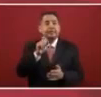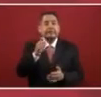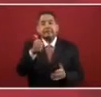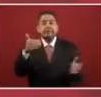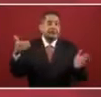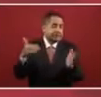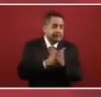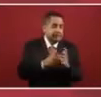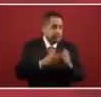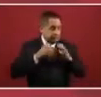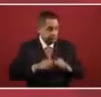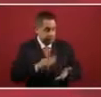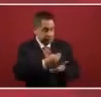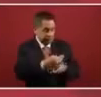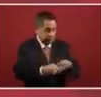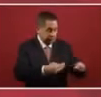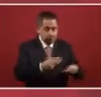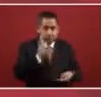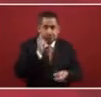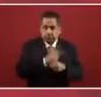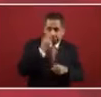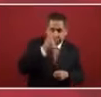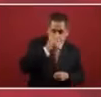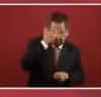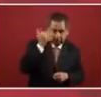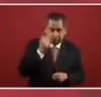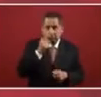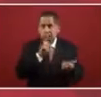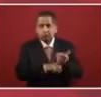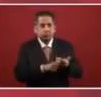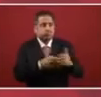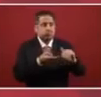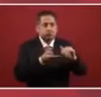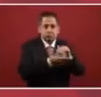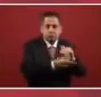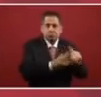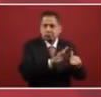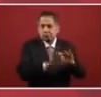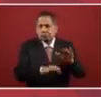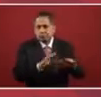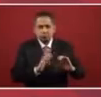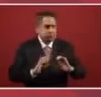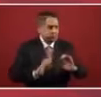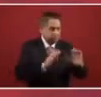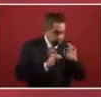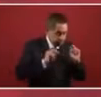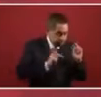identificados en CEMEFOS, en lugares improvisados,